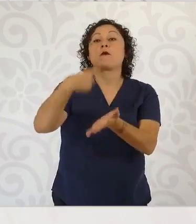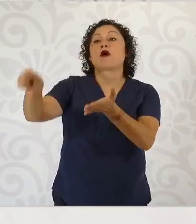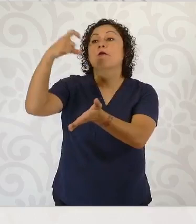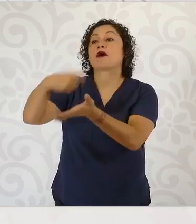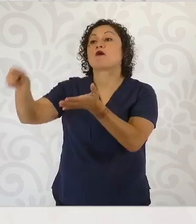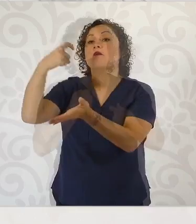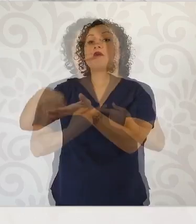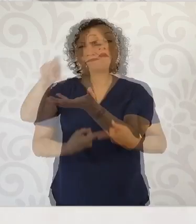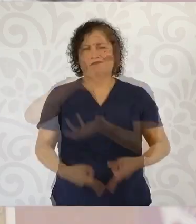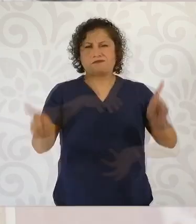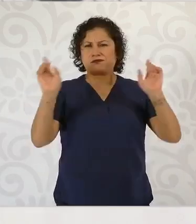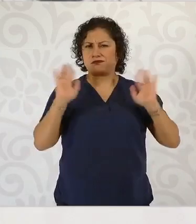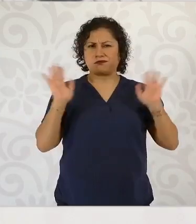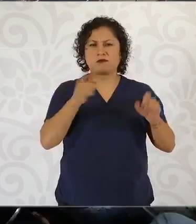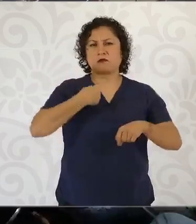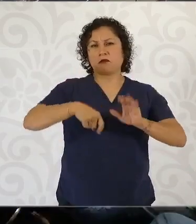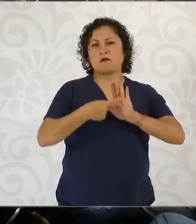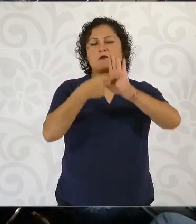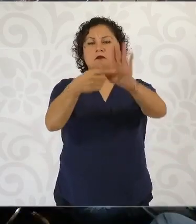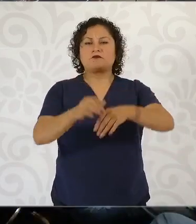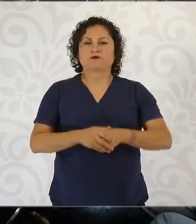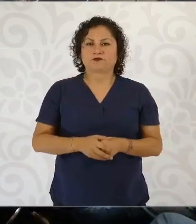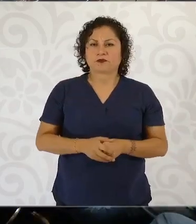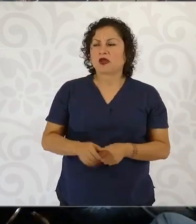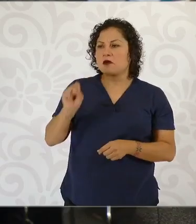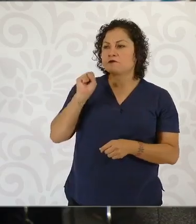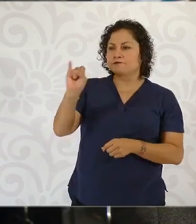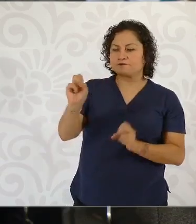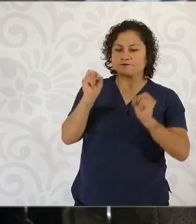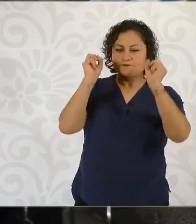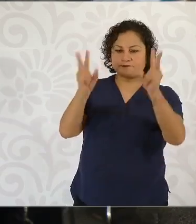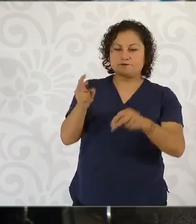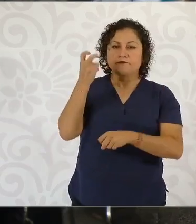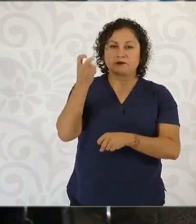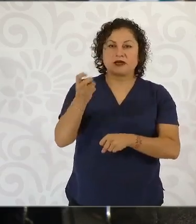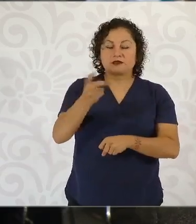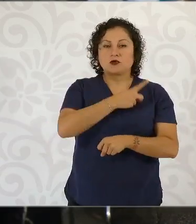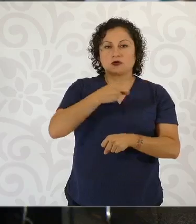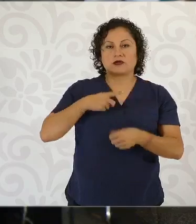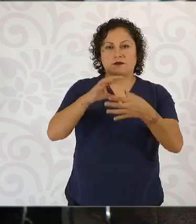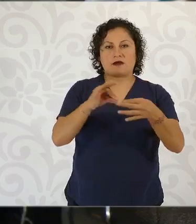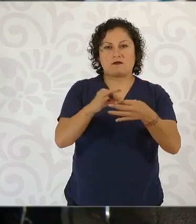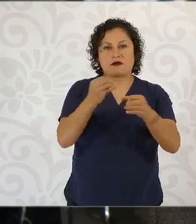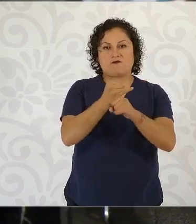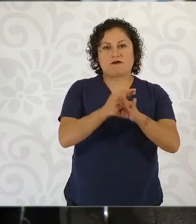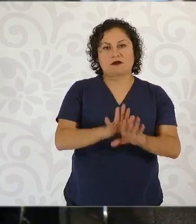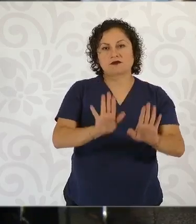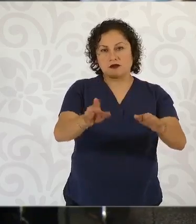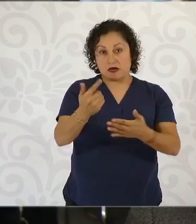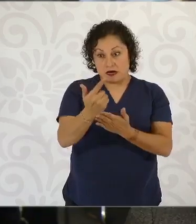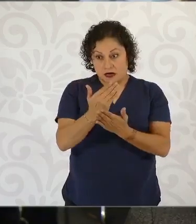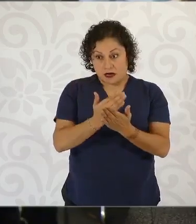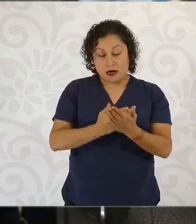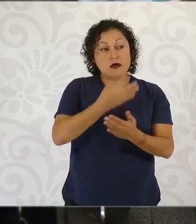llegaron a las farmacias. Sí, bueno, todo esto hay que aclarar, sobre todo para quienes nos ven, que es documentación oficial obtenida por fuentes